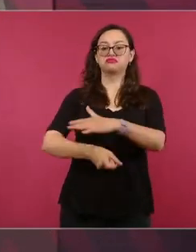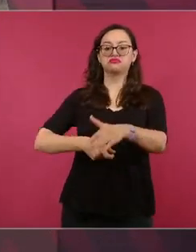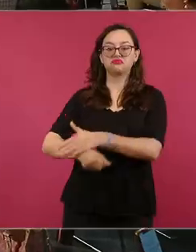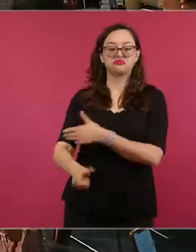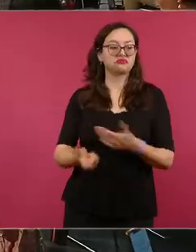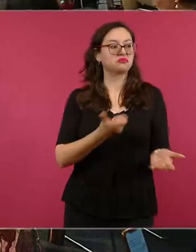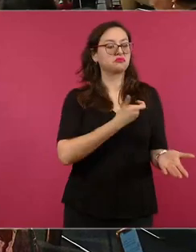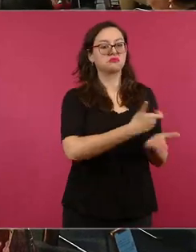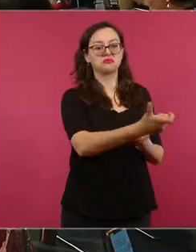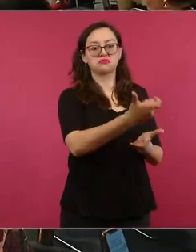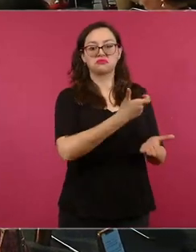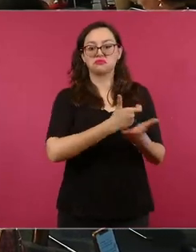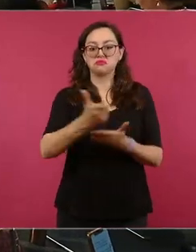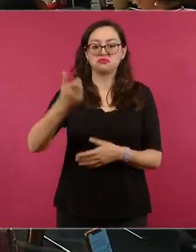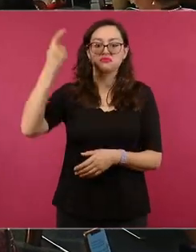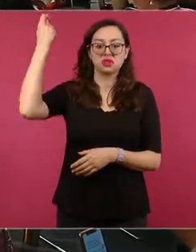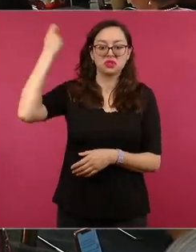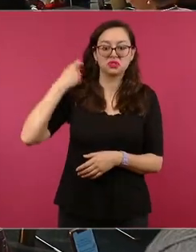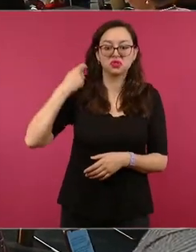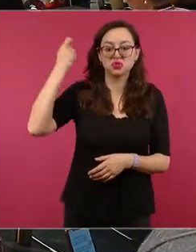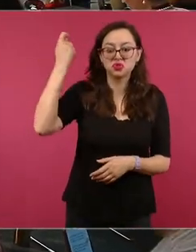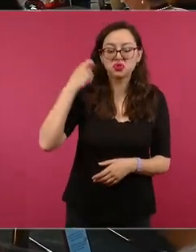salarios, pensiones,